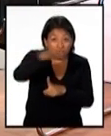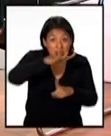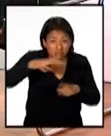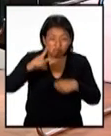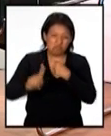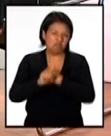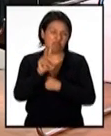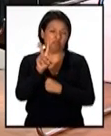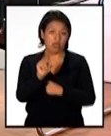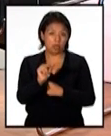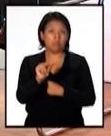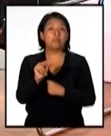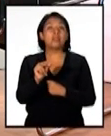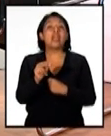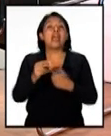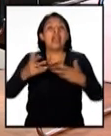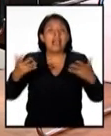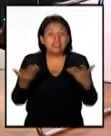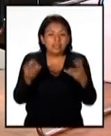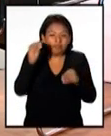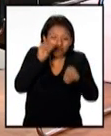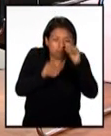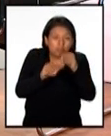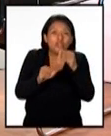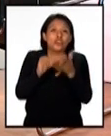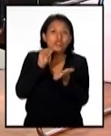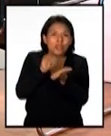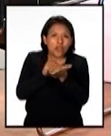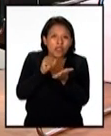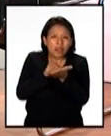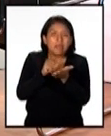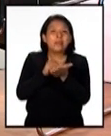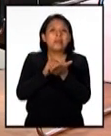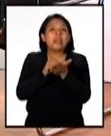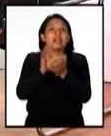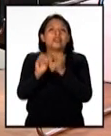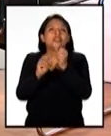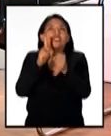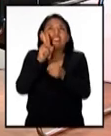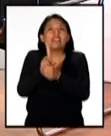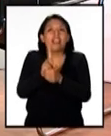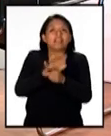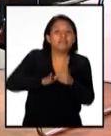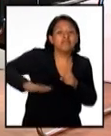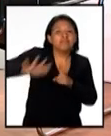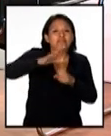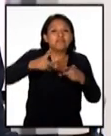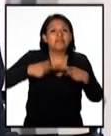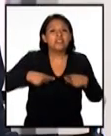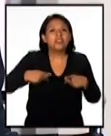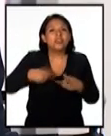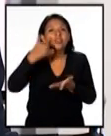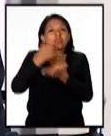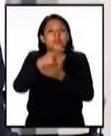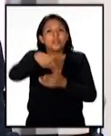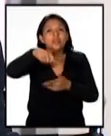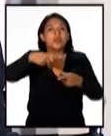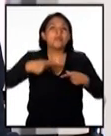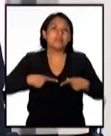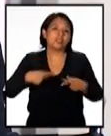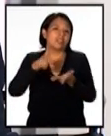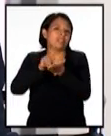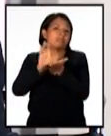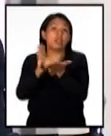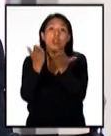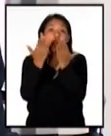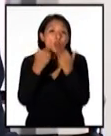seguimos construyendo, seguimos diseñando, desgraciadamente, una sociedad, como tú dices, que es solo para personas sin